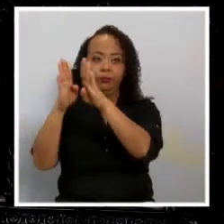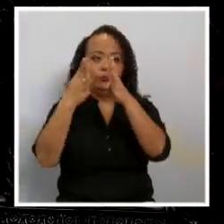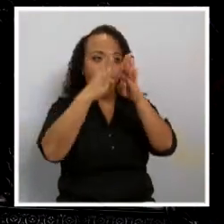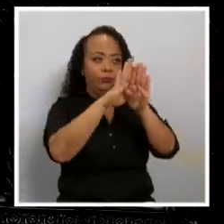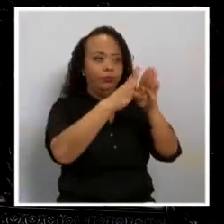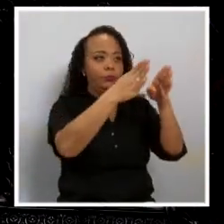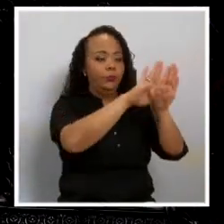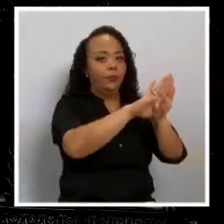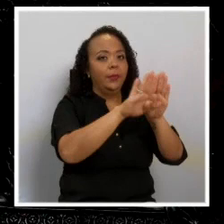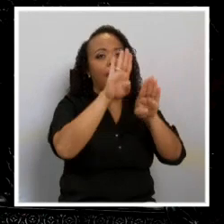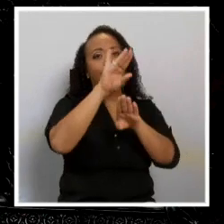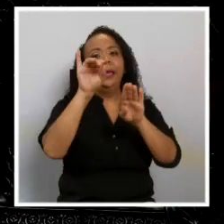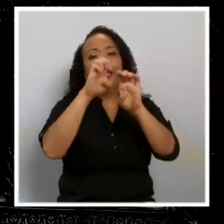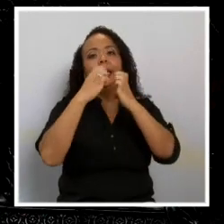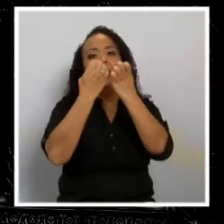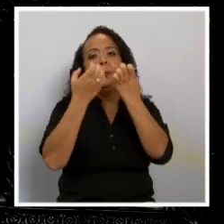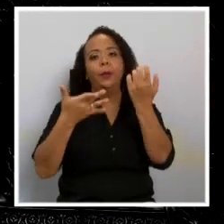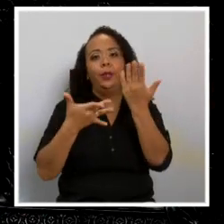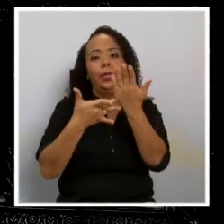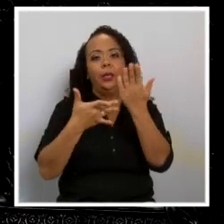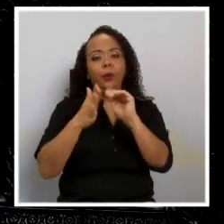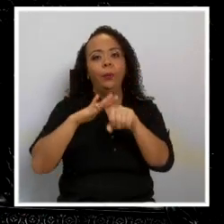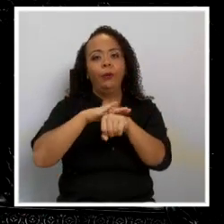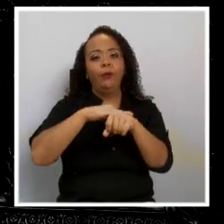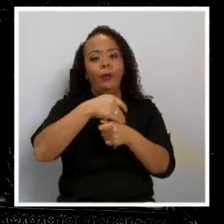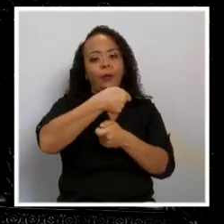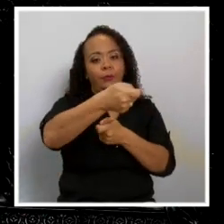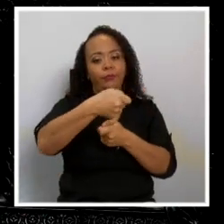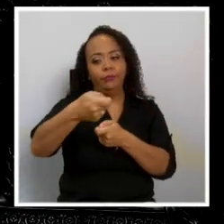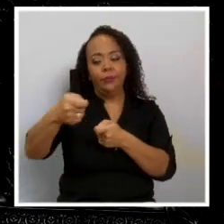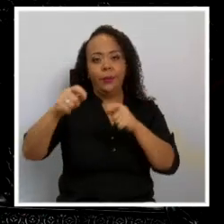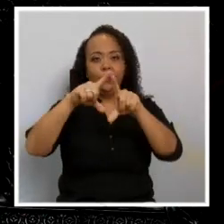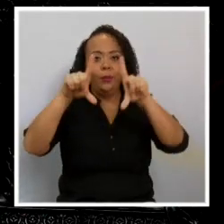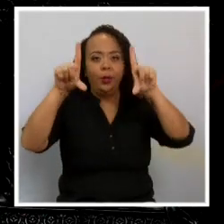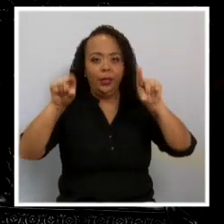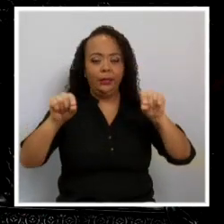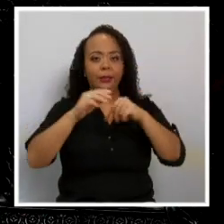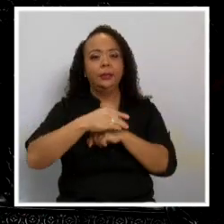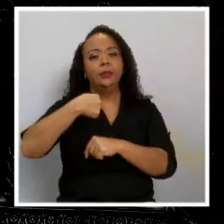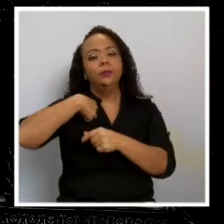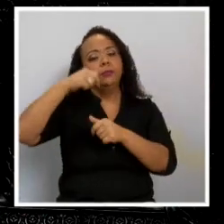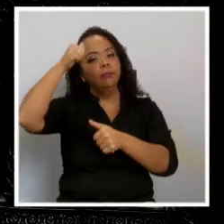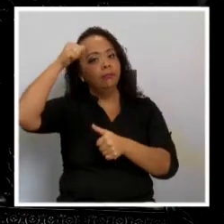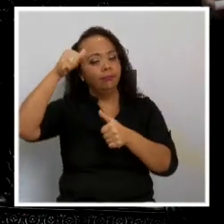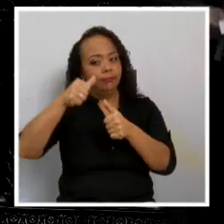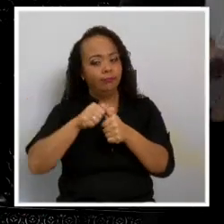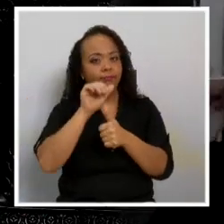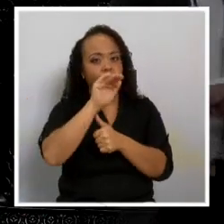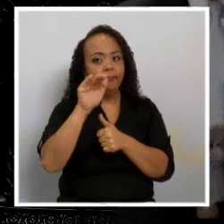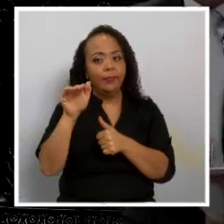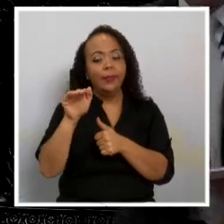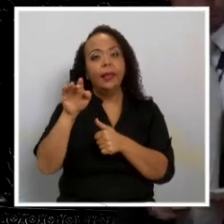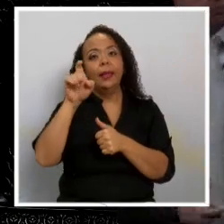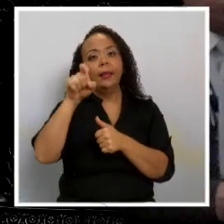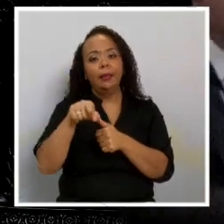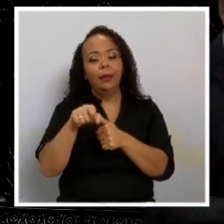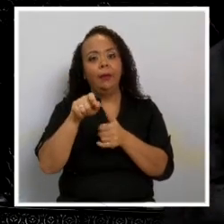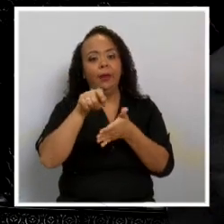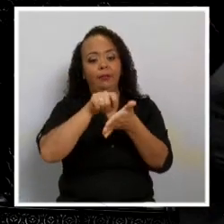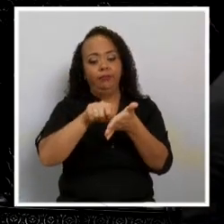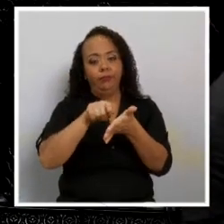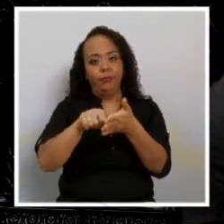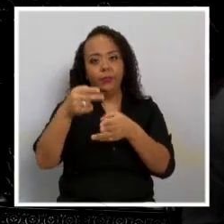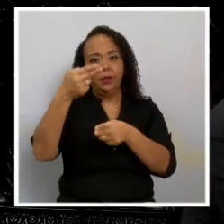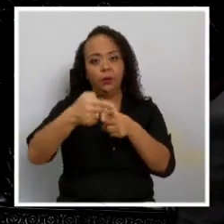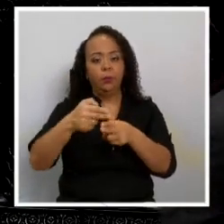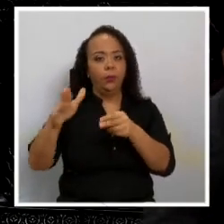Y al equipo técnico, por favor, repartir las boletas. Les voy a recordar que las boletas deben consignar el